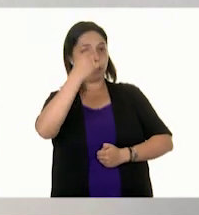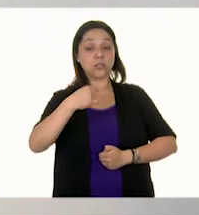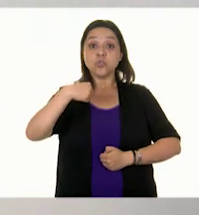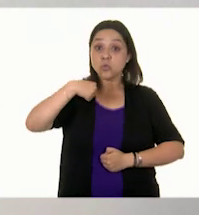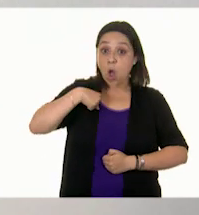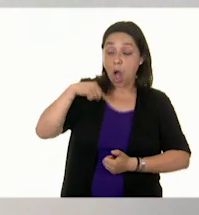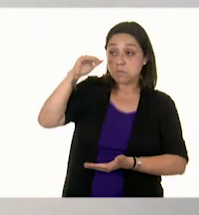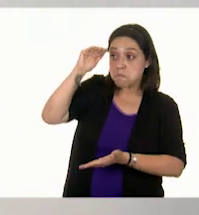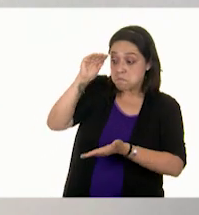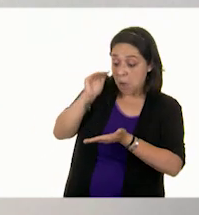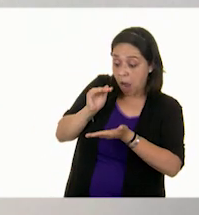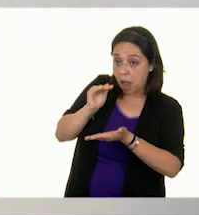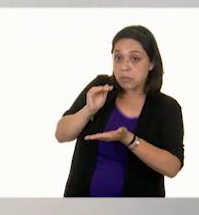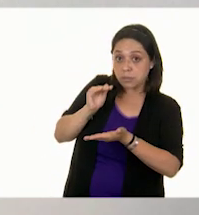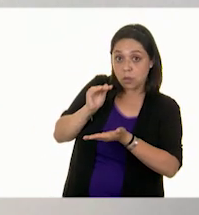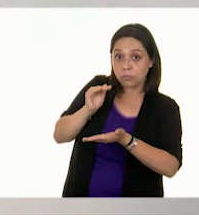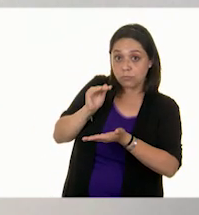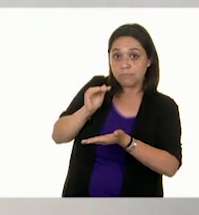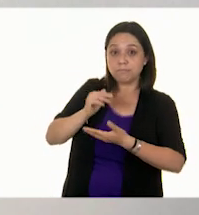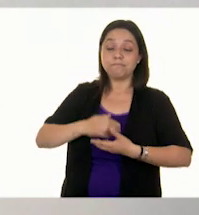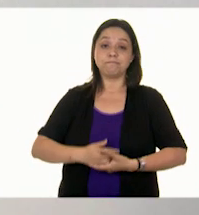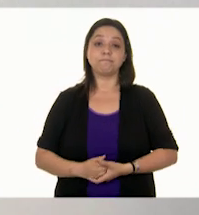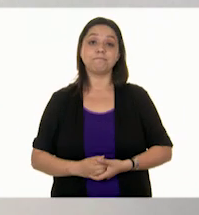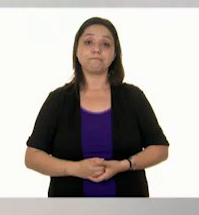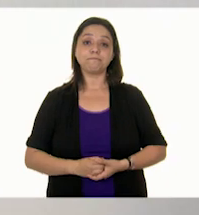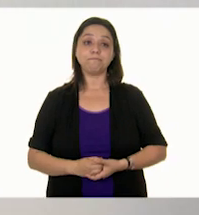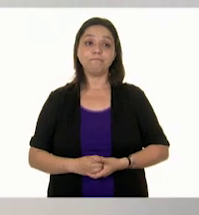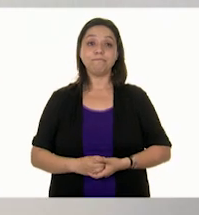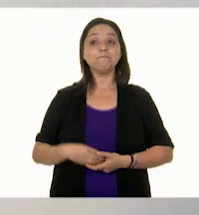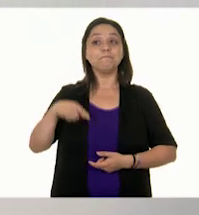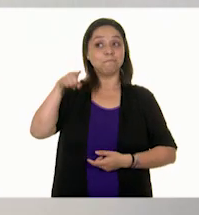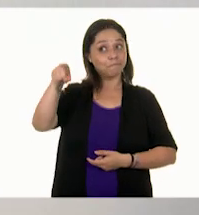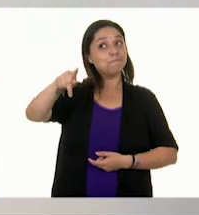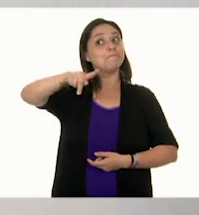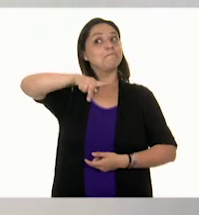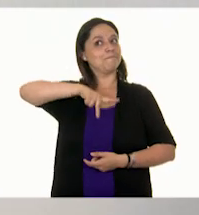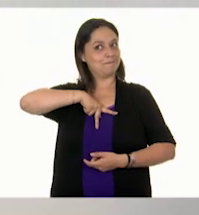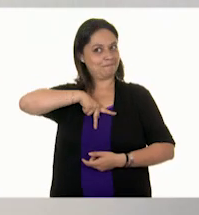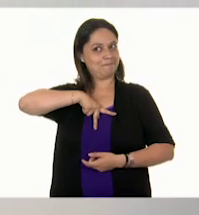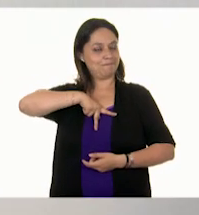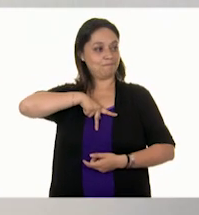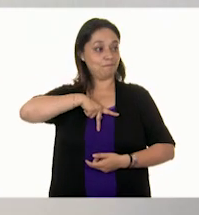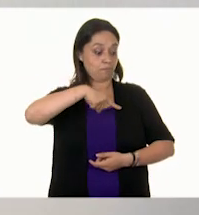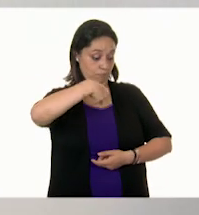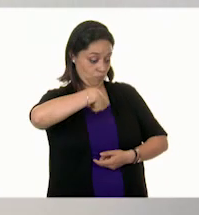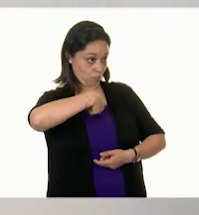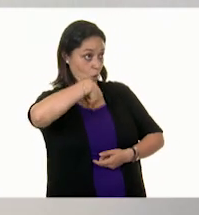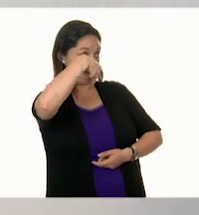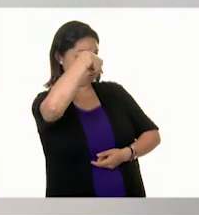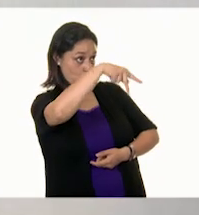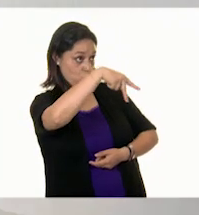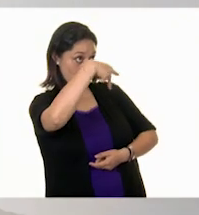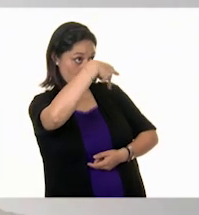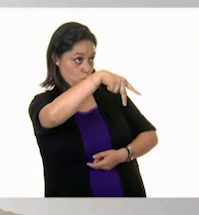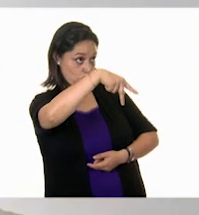yo pequeño. Tú mío, yo